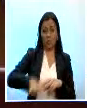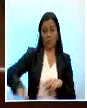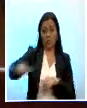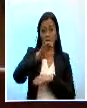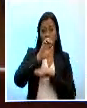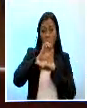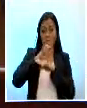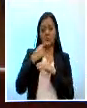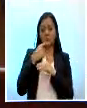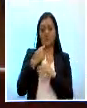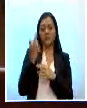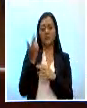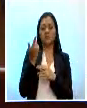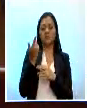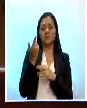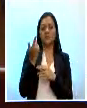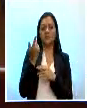es de